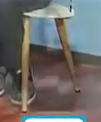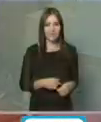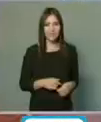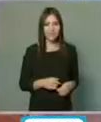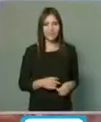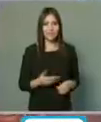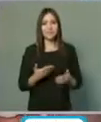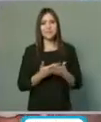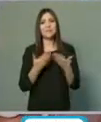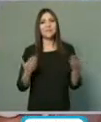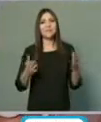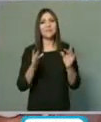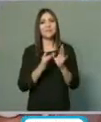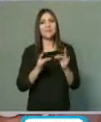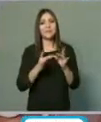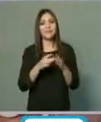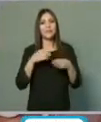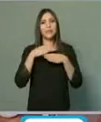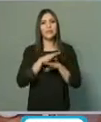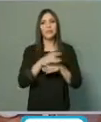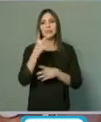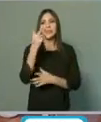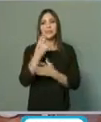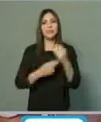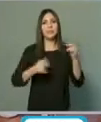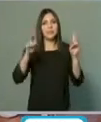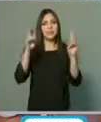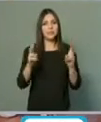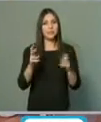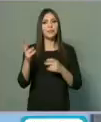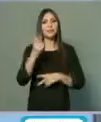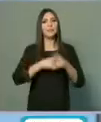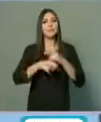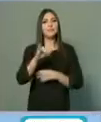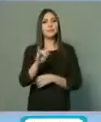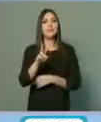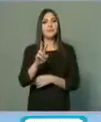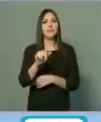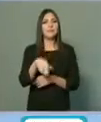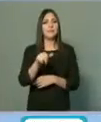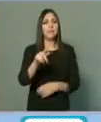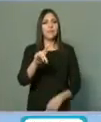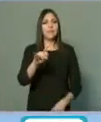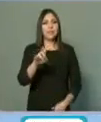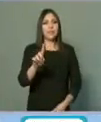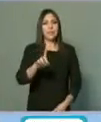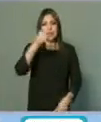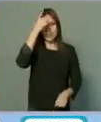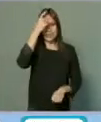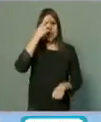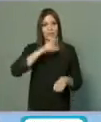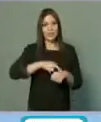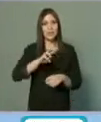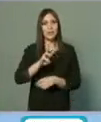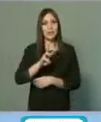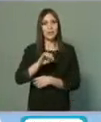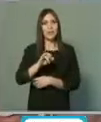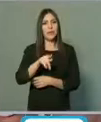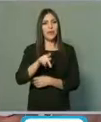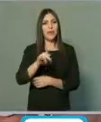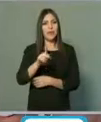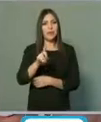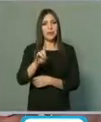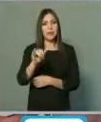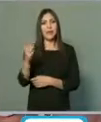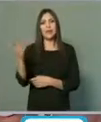Y para contarnos precisamente acerca de estos dos temas, tenemos a Iván Martínez, director de Wikipedia México, que de entrada, bienvenido,